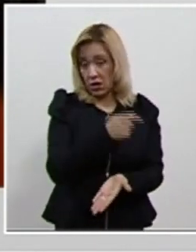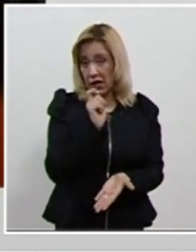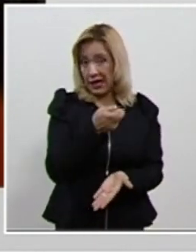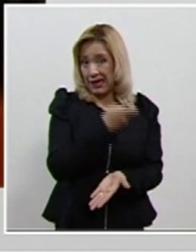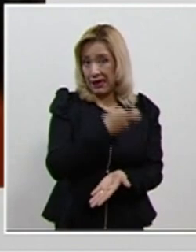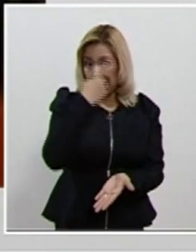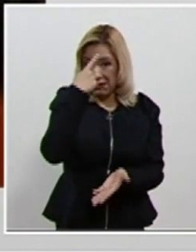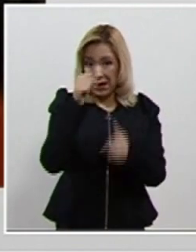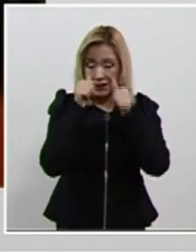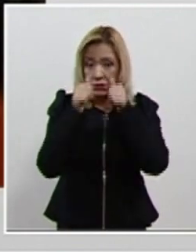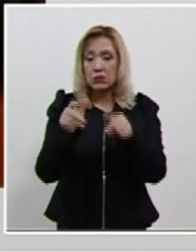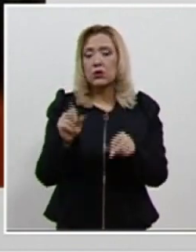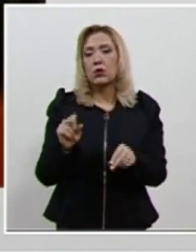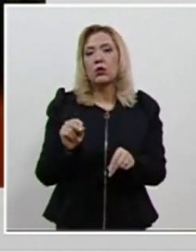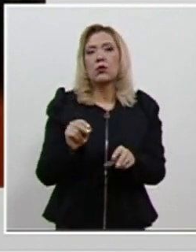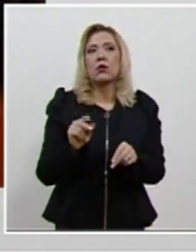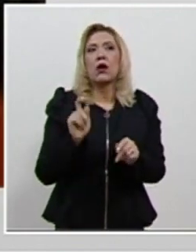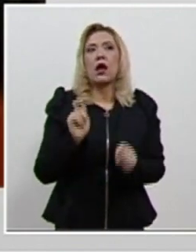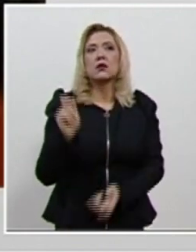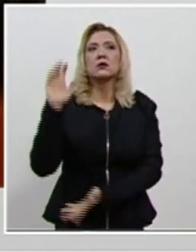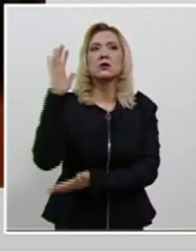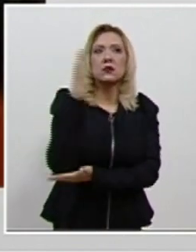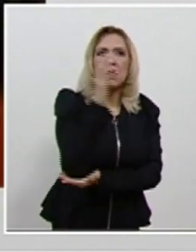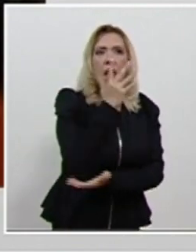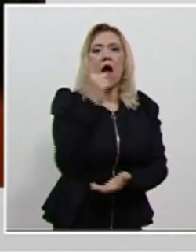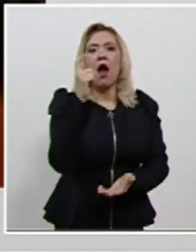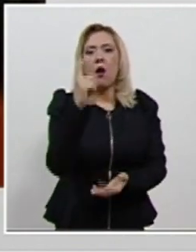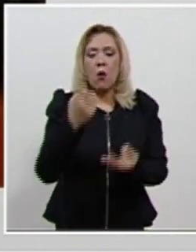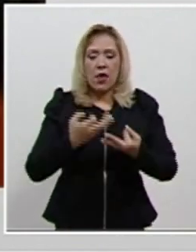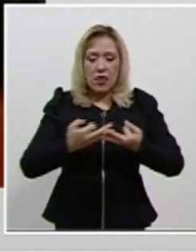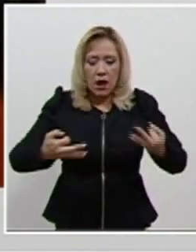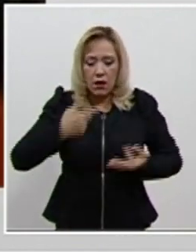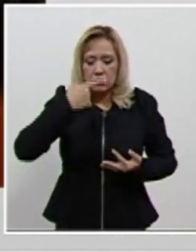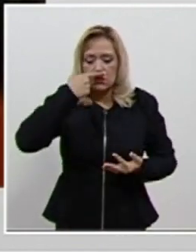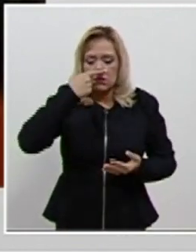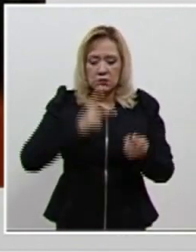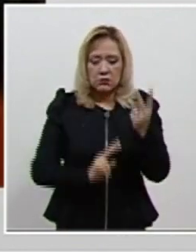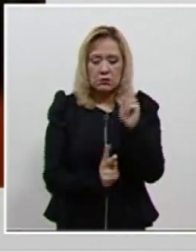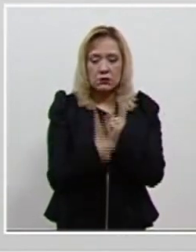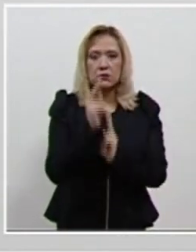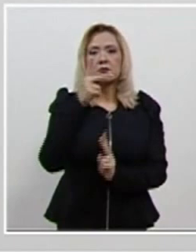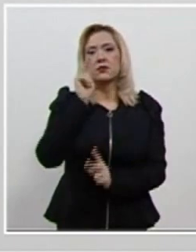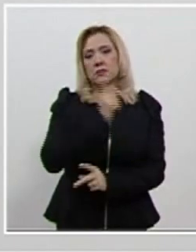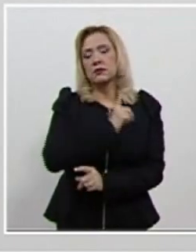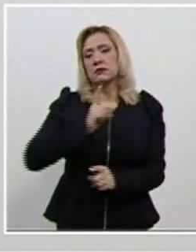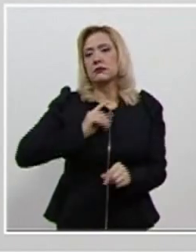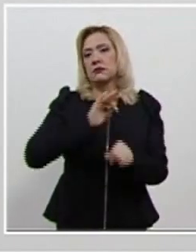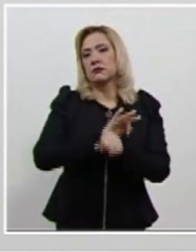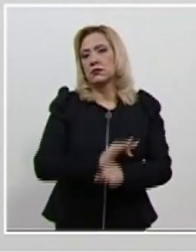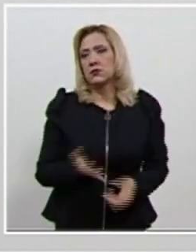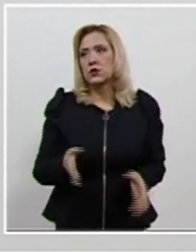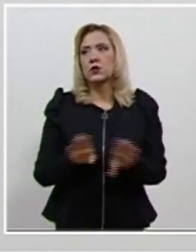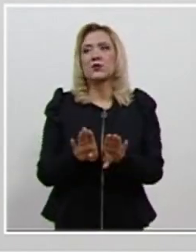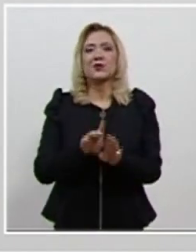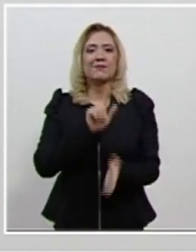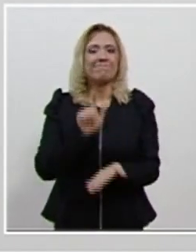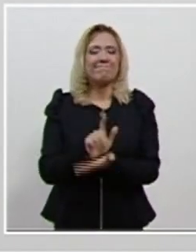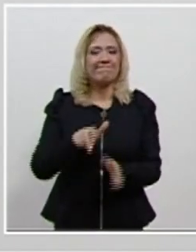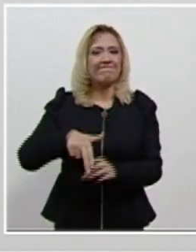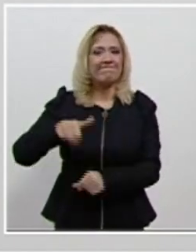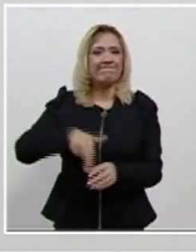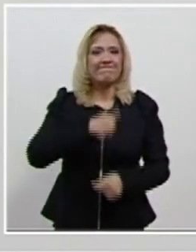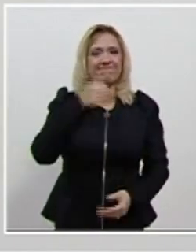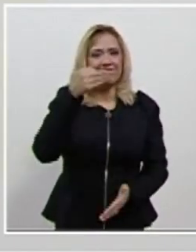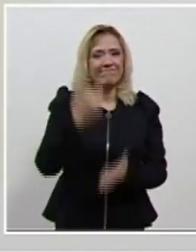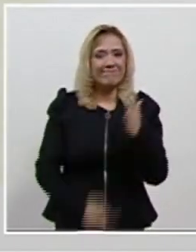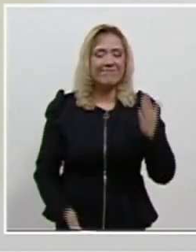comunidad o persona y que por ello se esté negando el acceso a la justicia ambiental. La Suprema Corte ha establecido que en este tipo